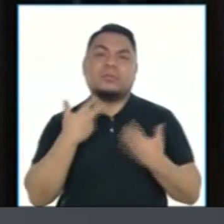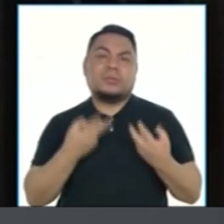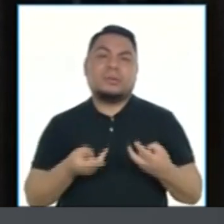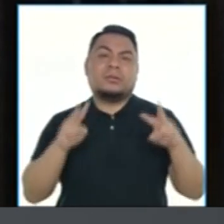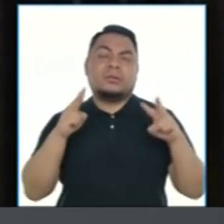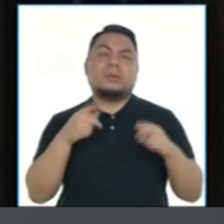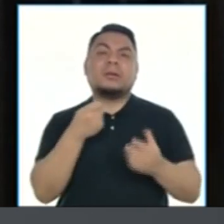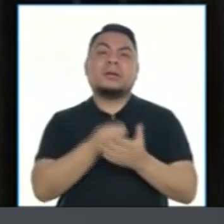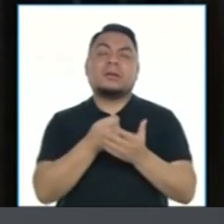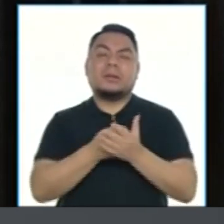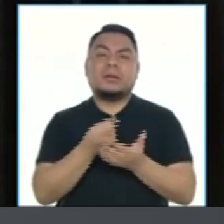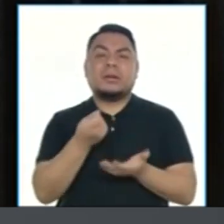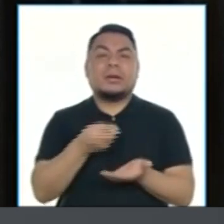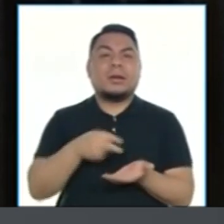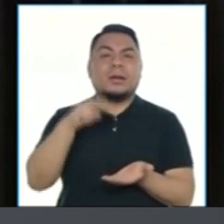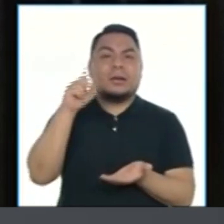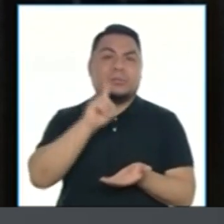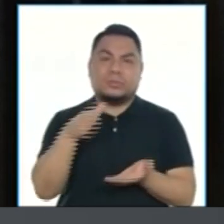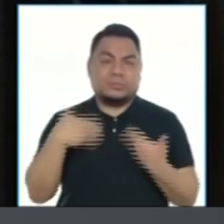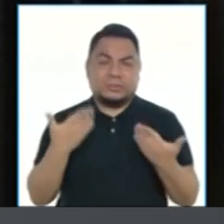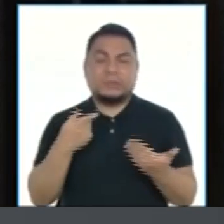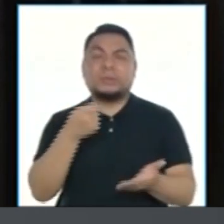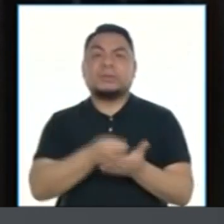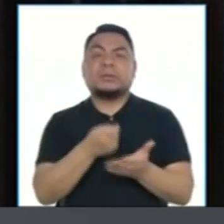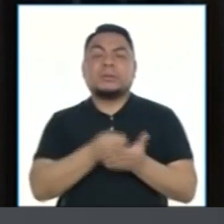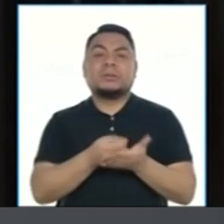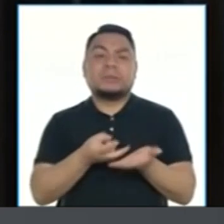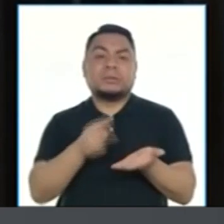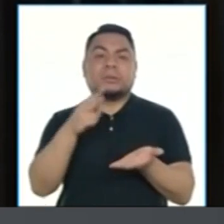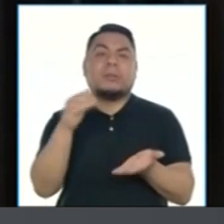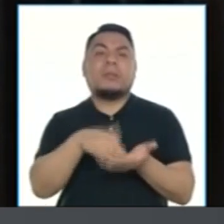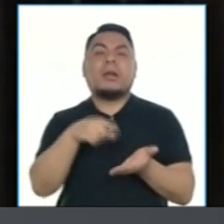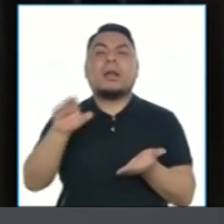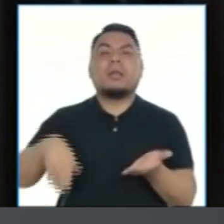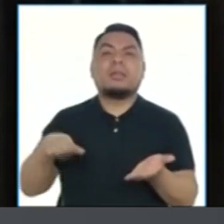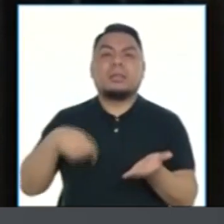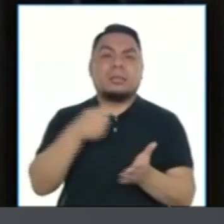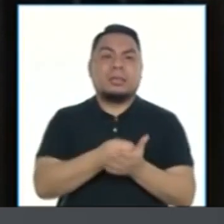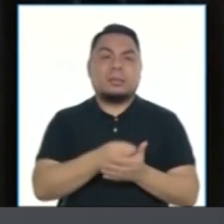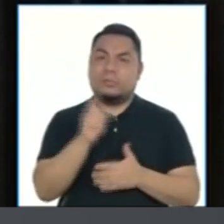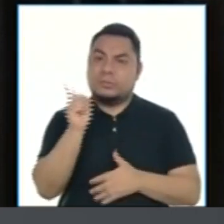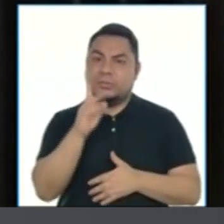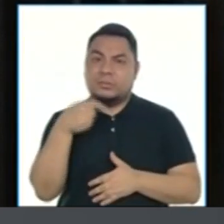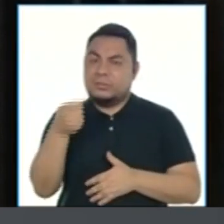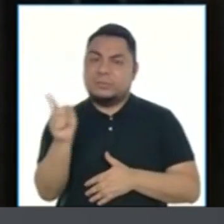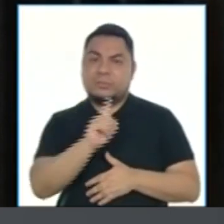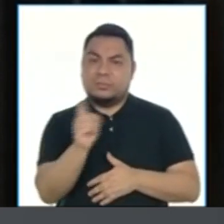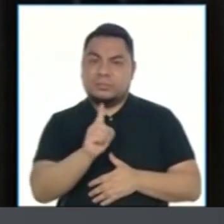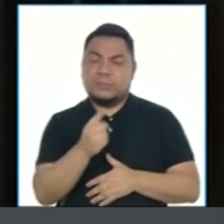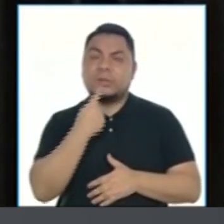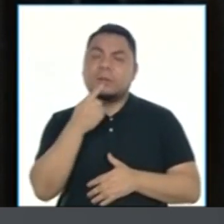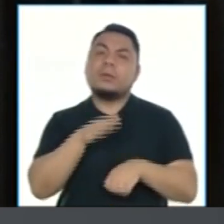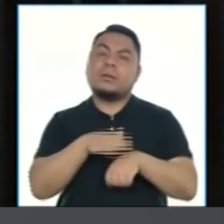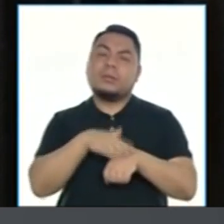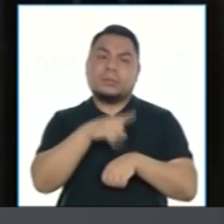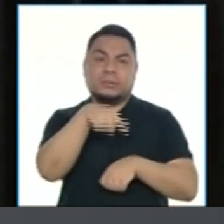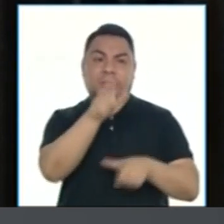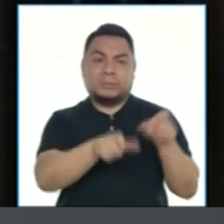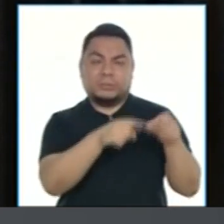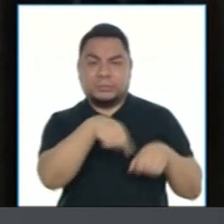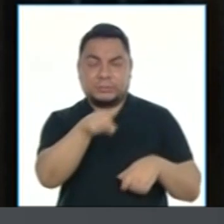aumentar las tasas de interés, ni se pueden cobrar intereses moratorios. En ese sentido, nosotros invocamos a los